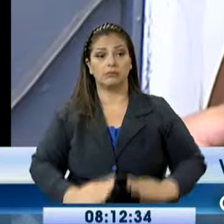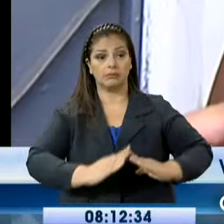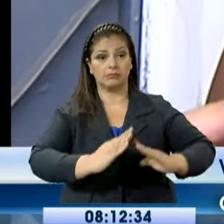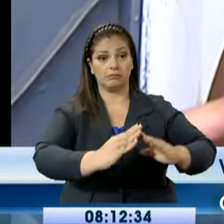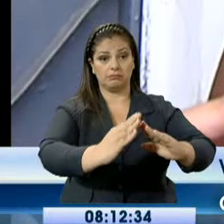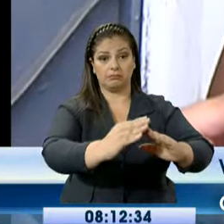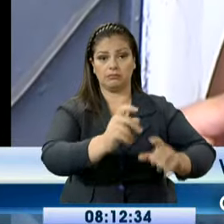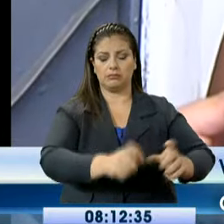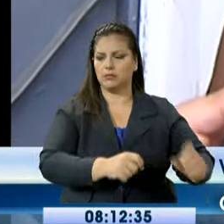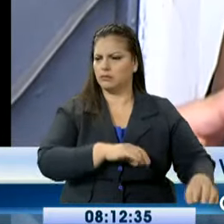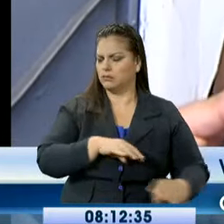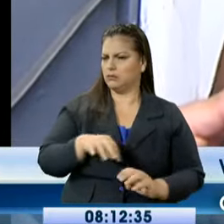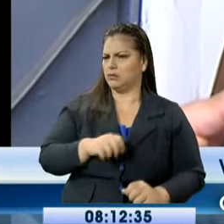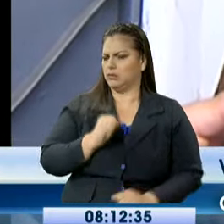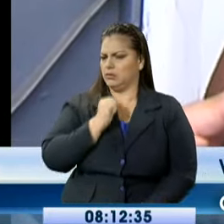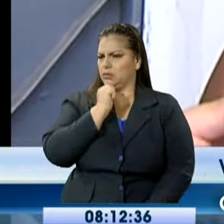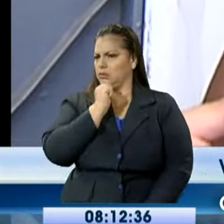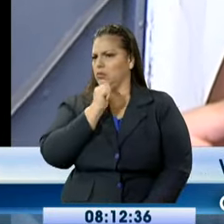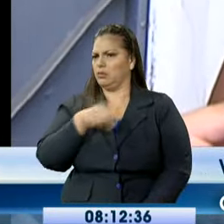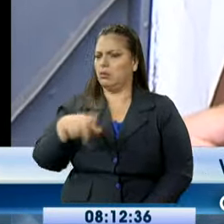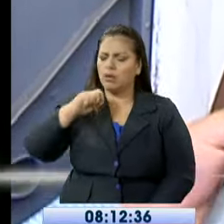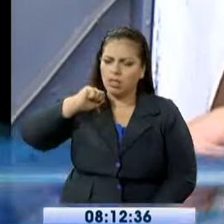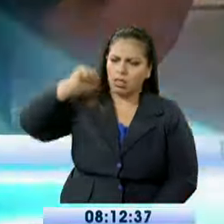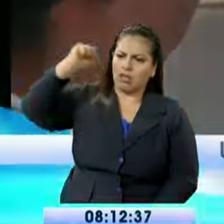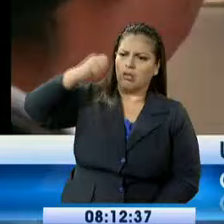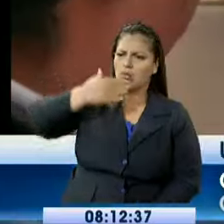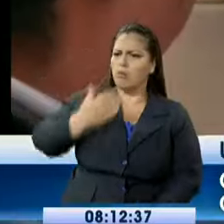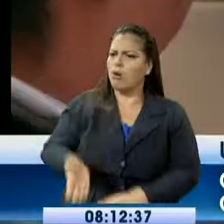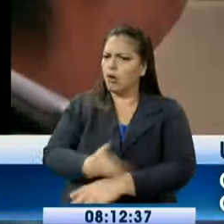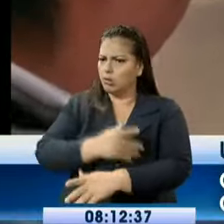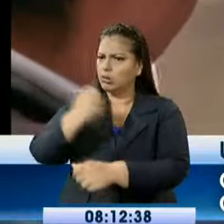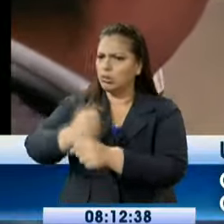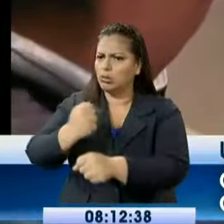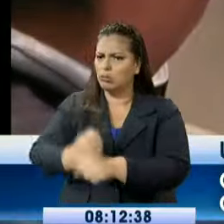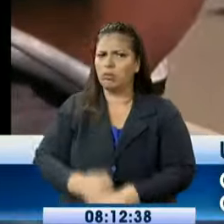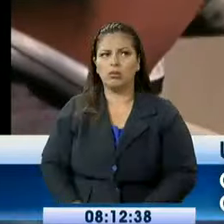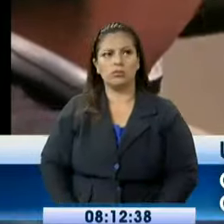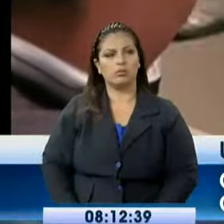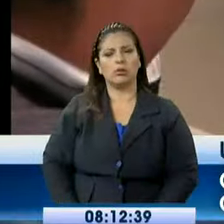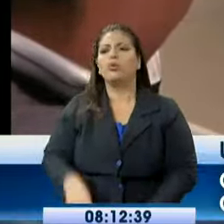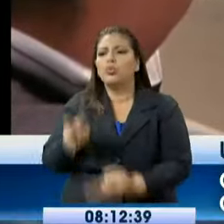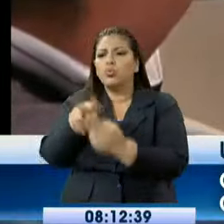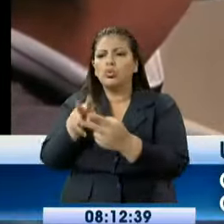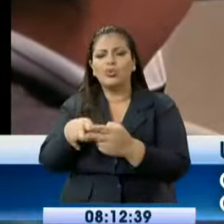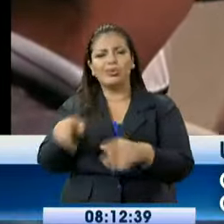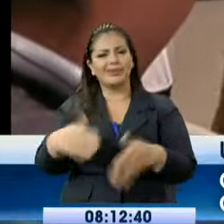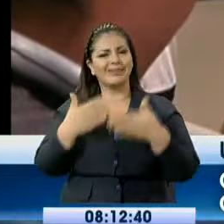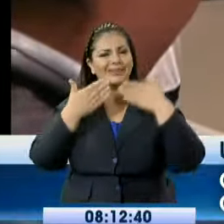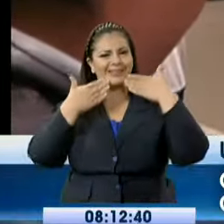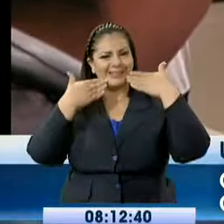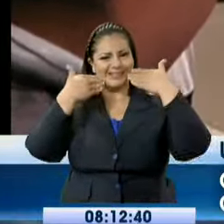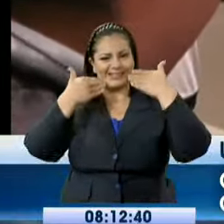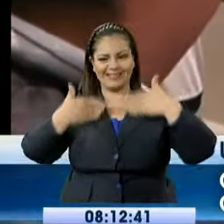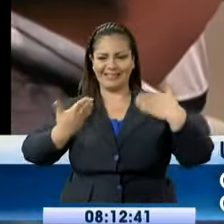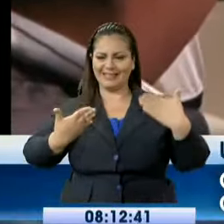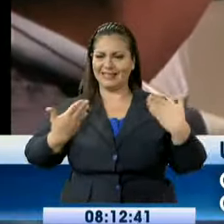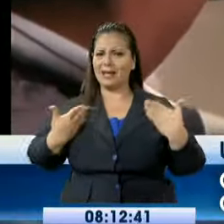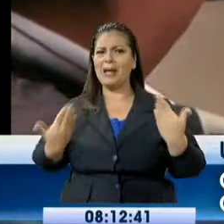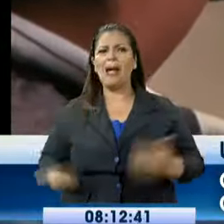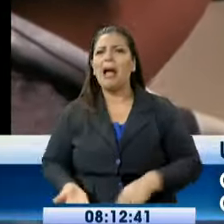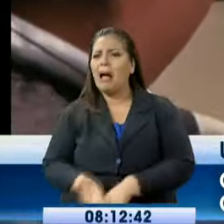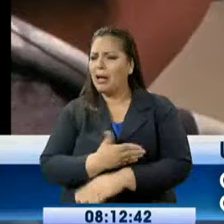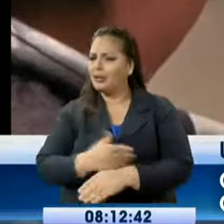Trabaja en un camión repartidor. Alegre, todo alegre, tranquilo. Nosotros no podíamos jugar nada,